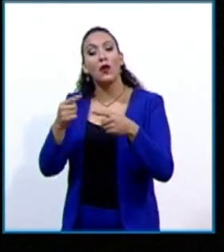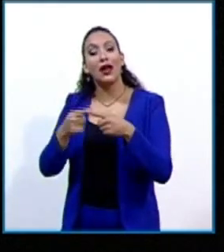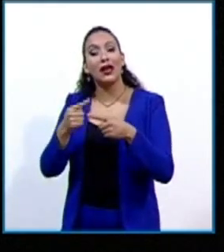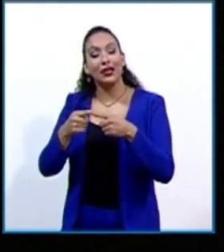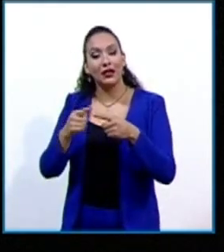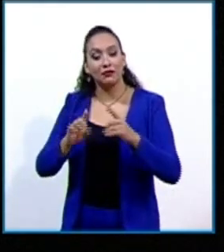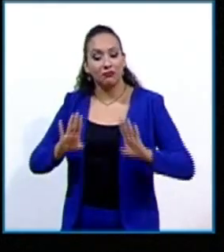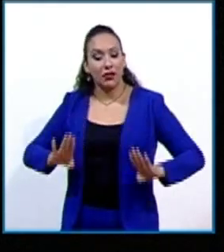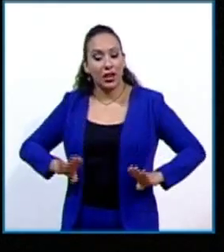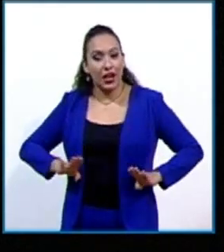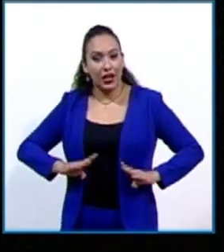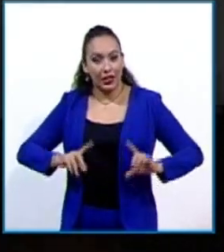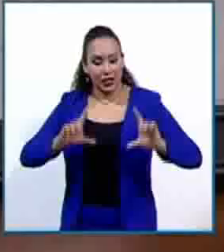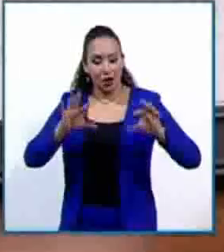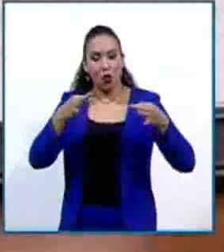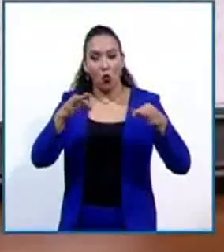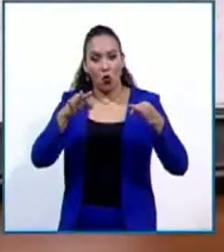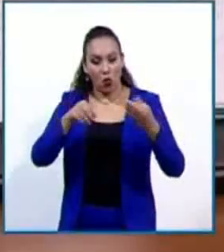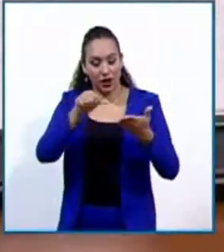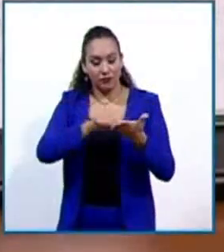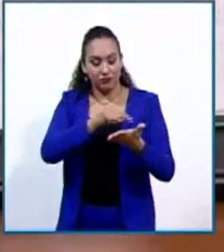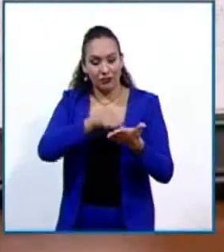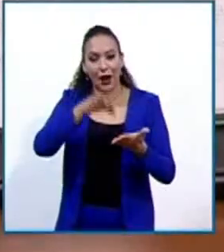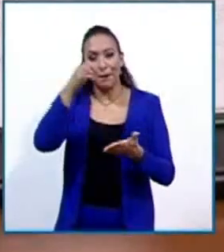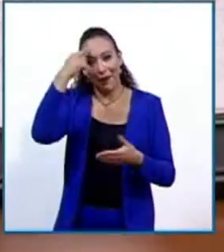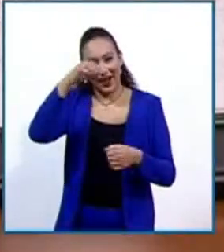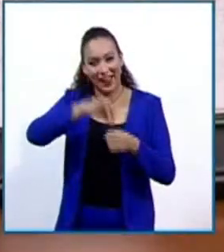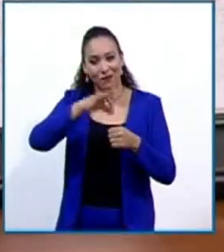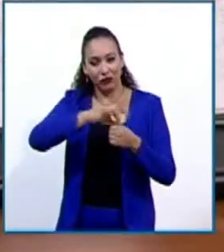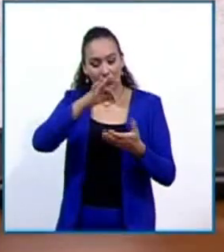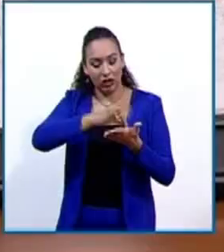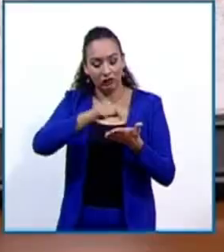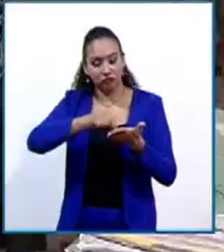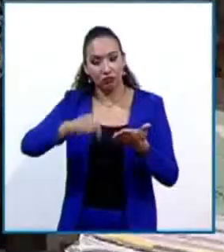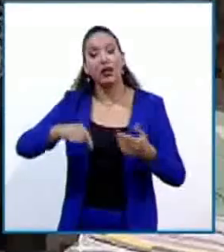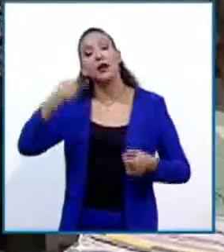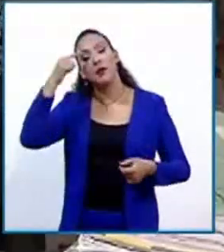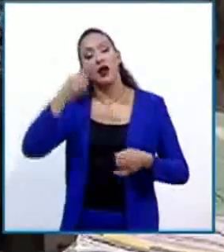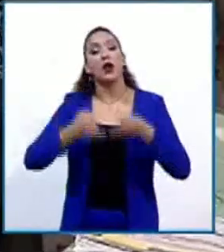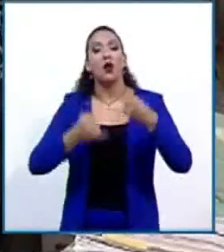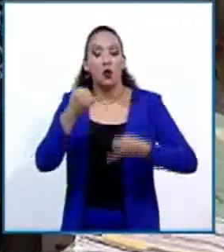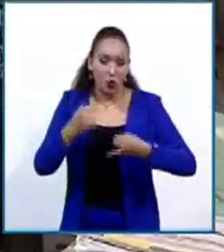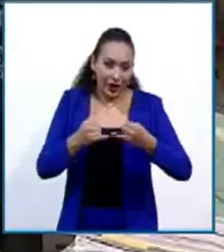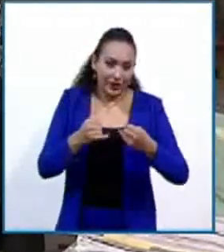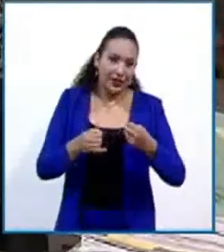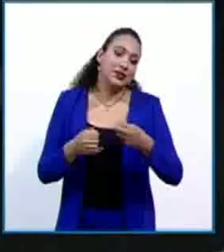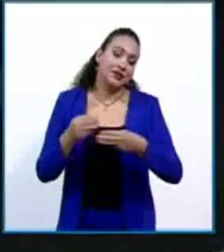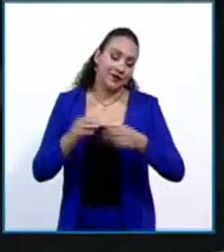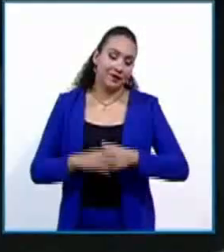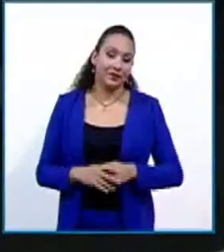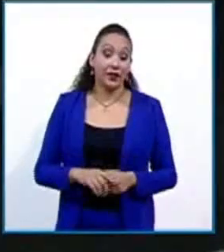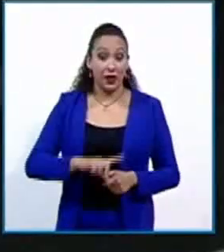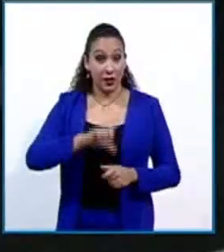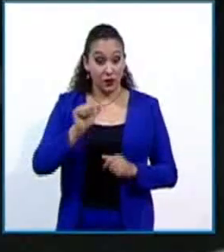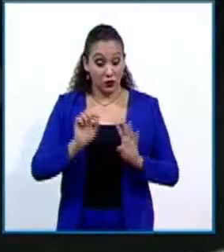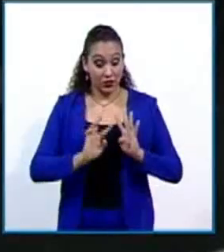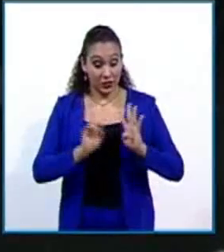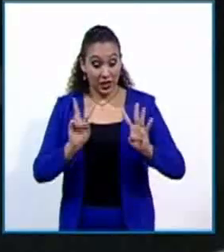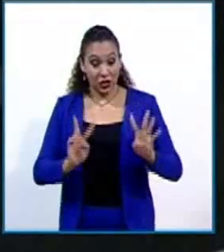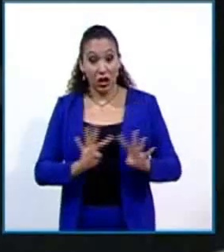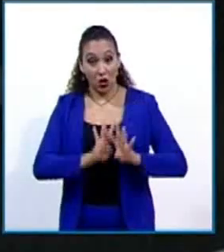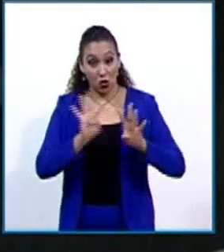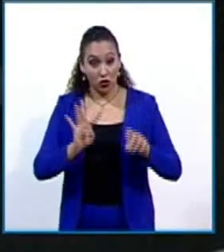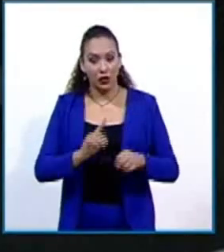de las boletas que se utilizarán en la elección de magistrados de circuito y jueces de distrito. El Consejo General también aprobó el